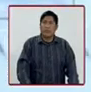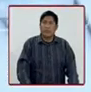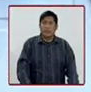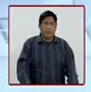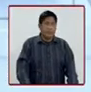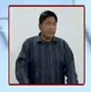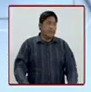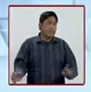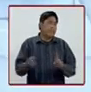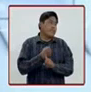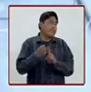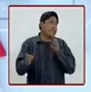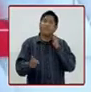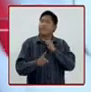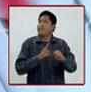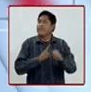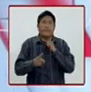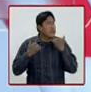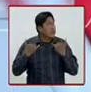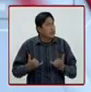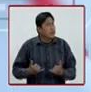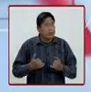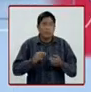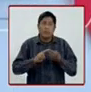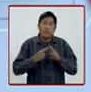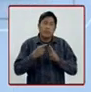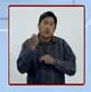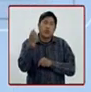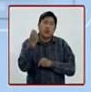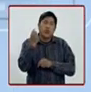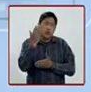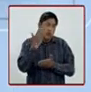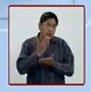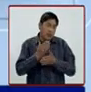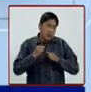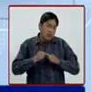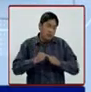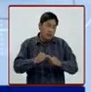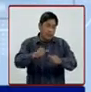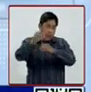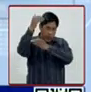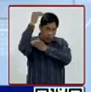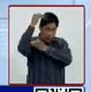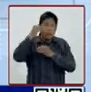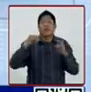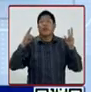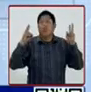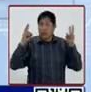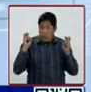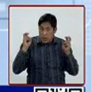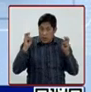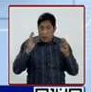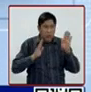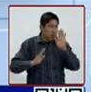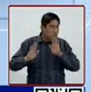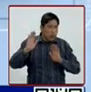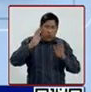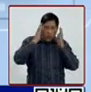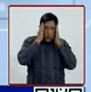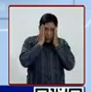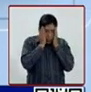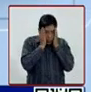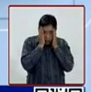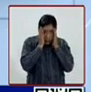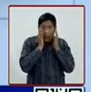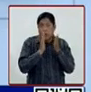la violencia sin duda marca la jornada número 11 de paro Cívico indefinido en Santa Cruz de la Sierra un tema que preocupa cada vez más